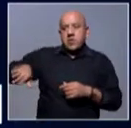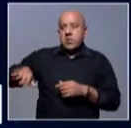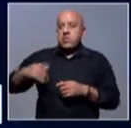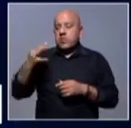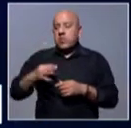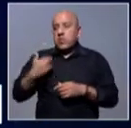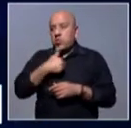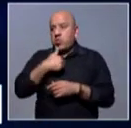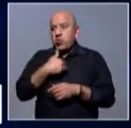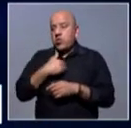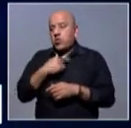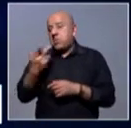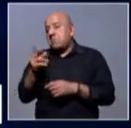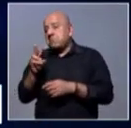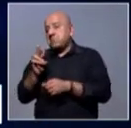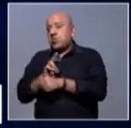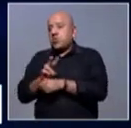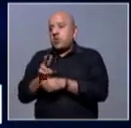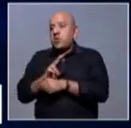cumplió un rol más bien de contralor